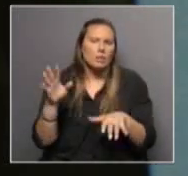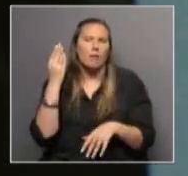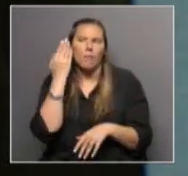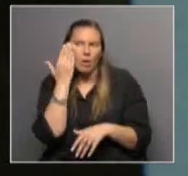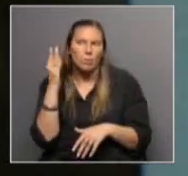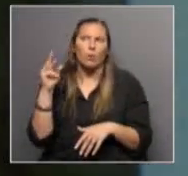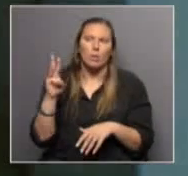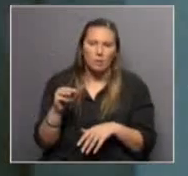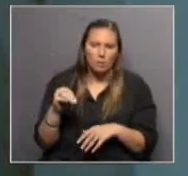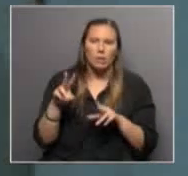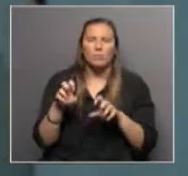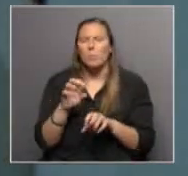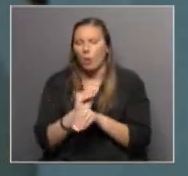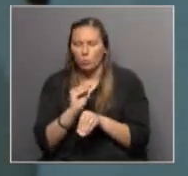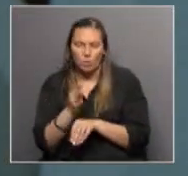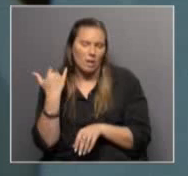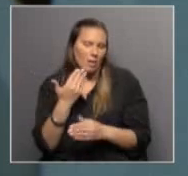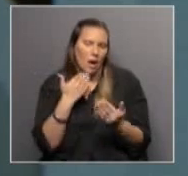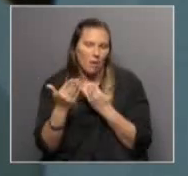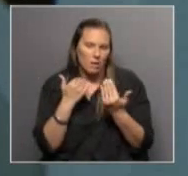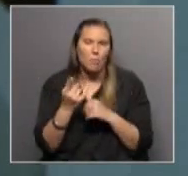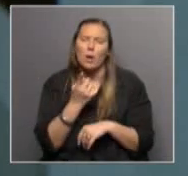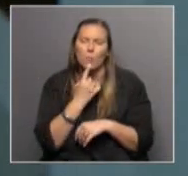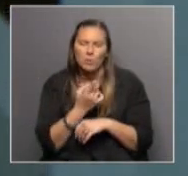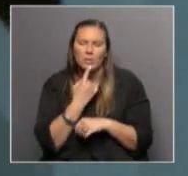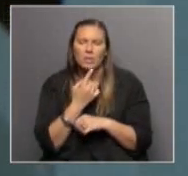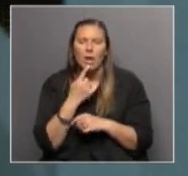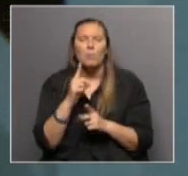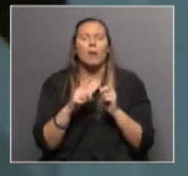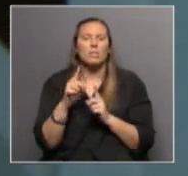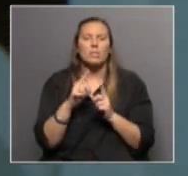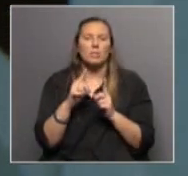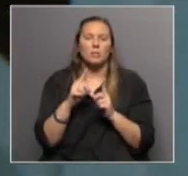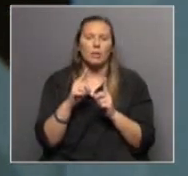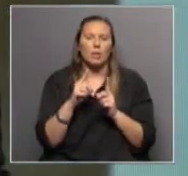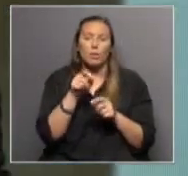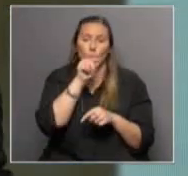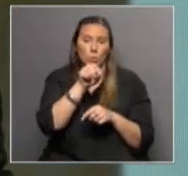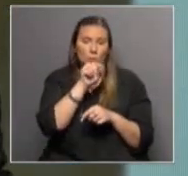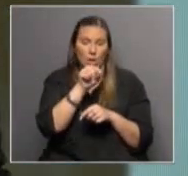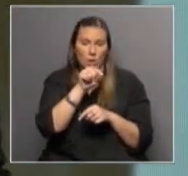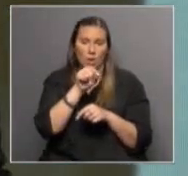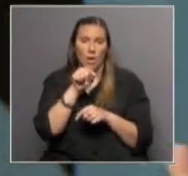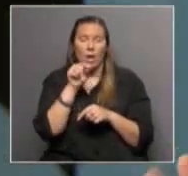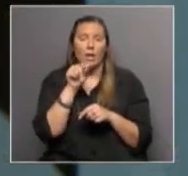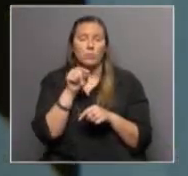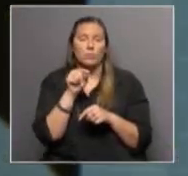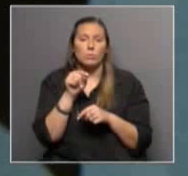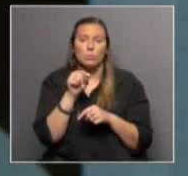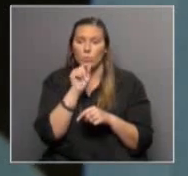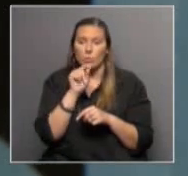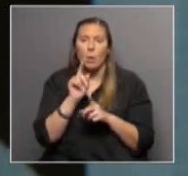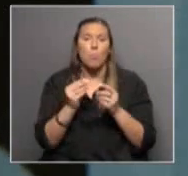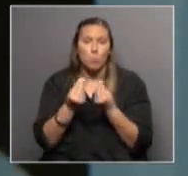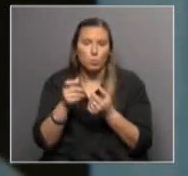sociedad bueno en la parte cultural recién estábamos hablando en la política porque se pareciera que twitter que es una red que parece que usar a